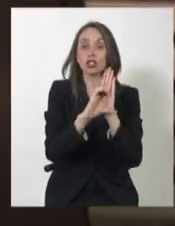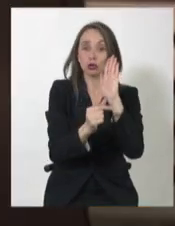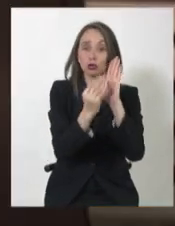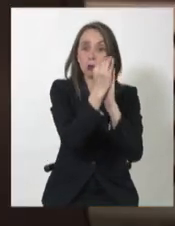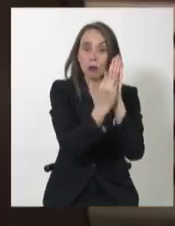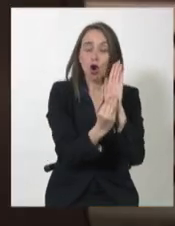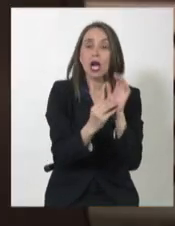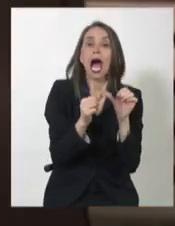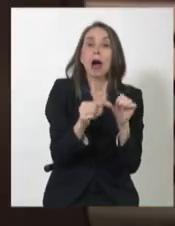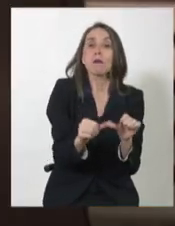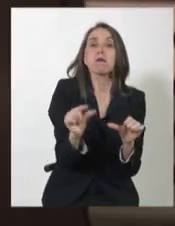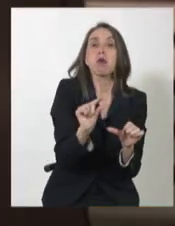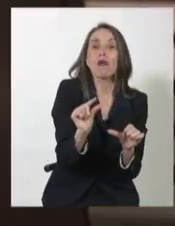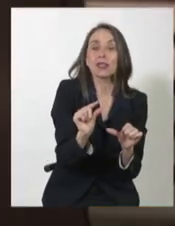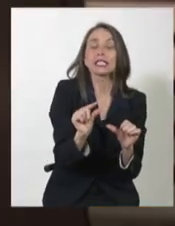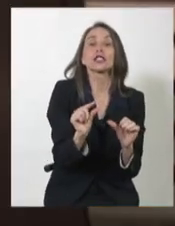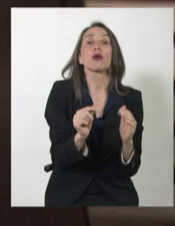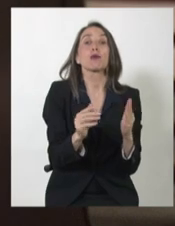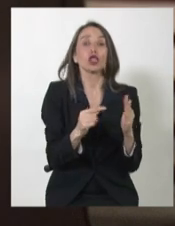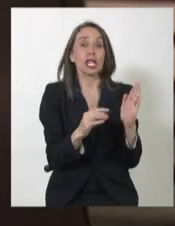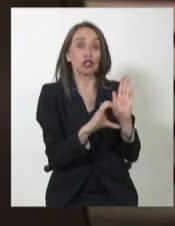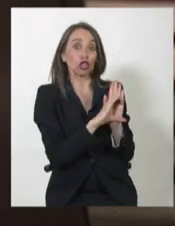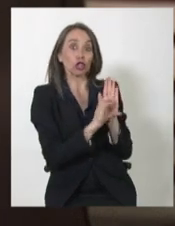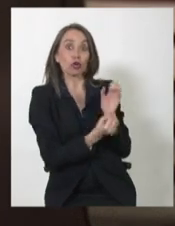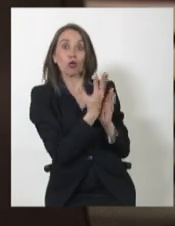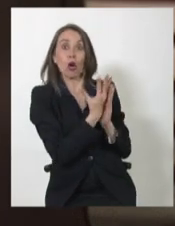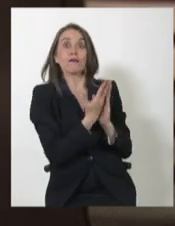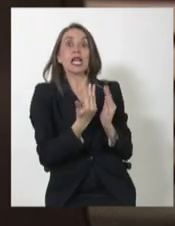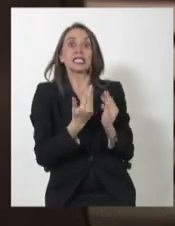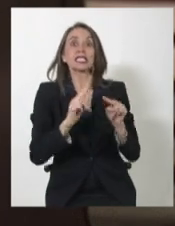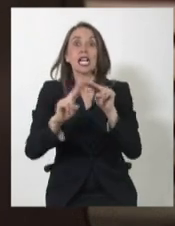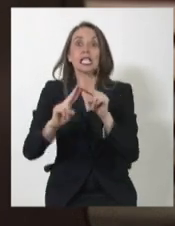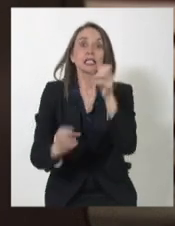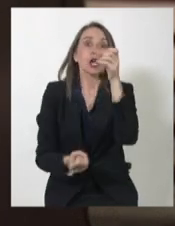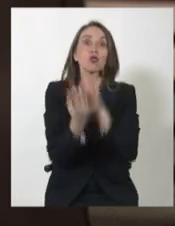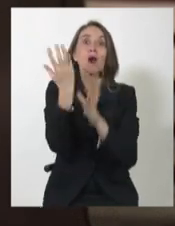hasta mientras, en tanto se dictan las leyes que van a estar